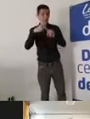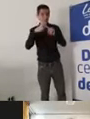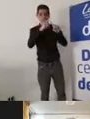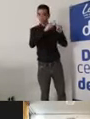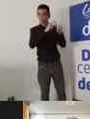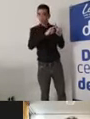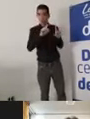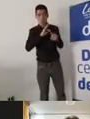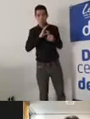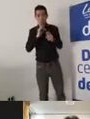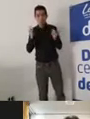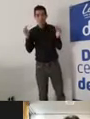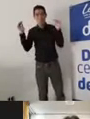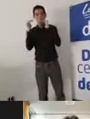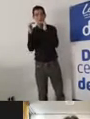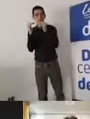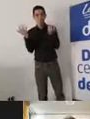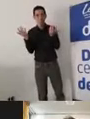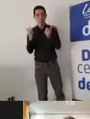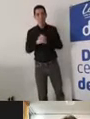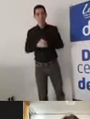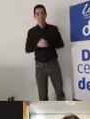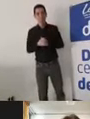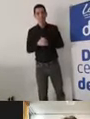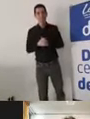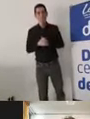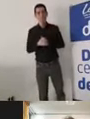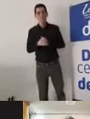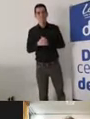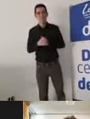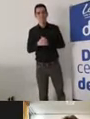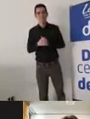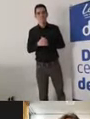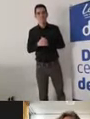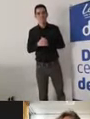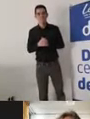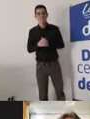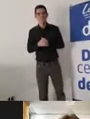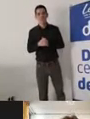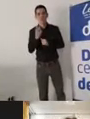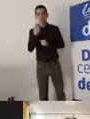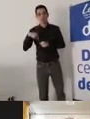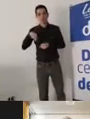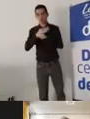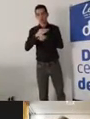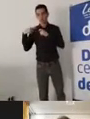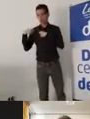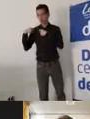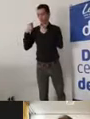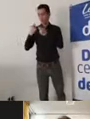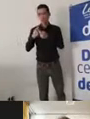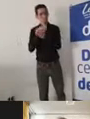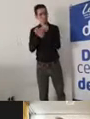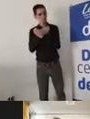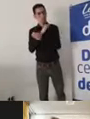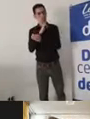educada que nuestros padres y que nuestros abuelos. Somos la generación más educada y eso debería permitirnos participar en democracia. Así que hicimos una campaña muy